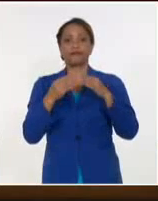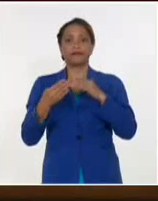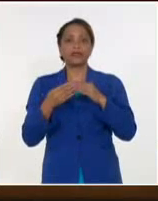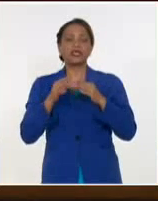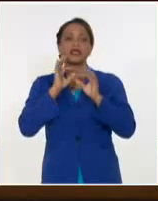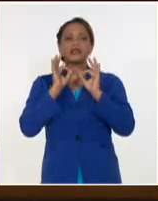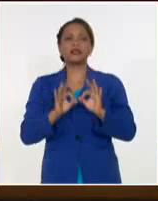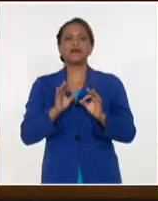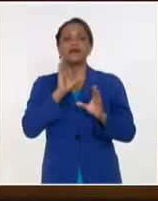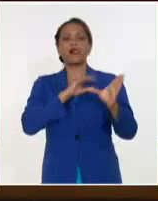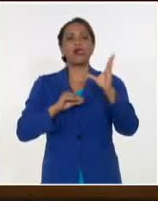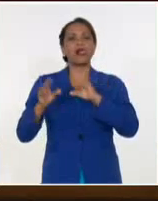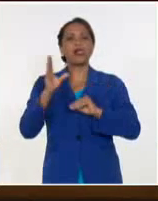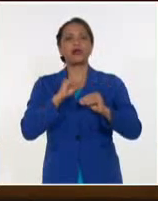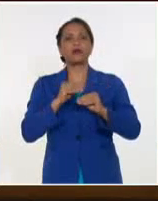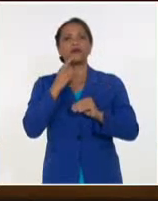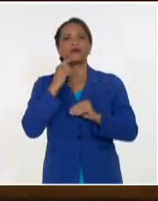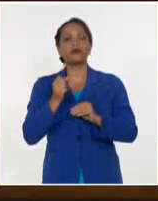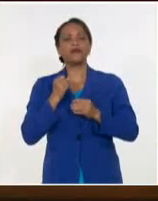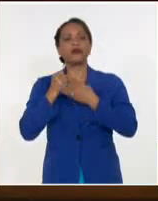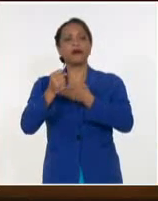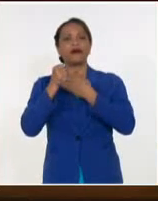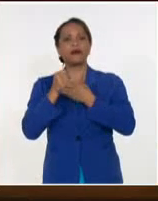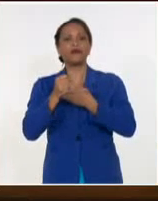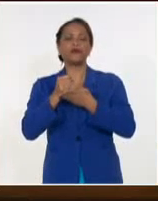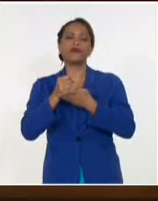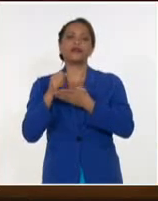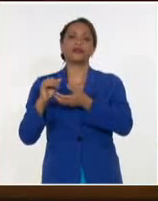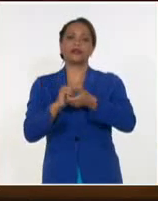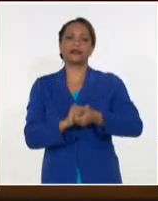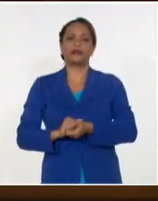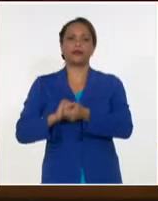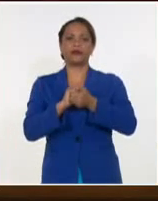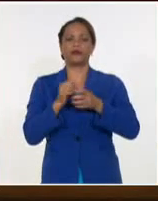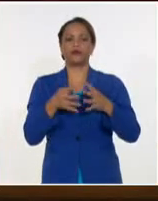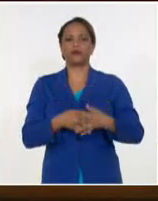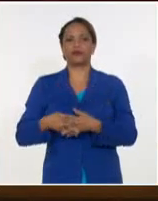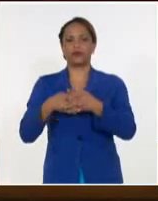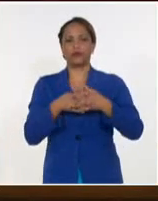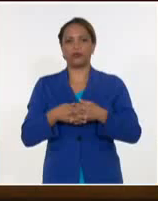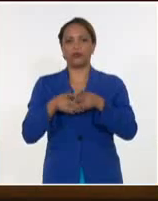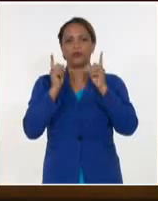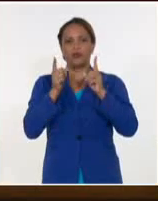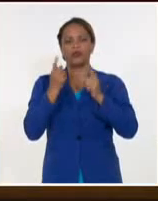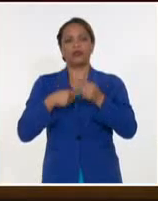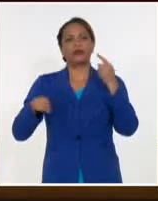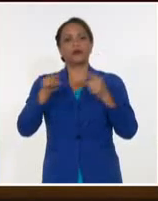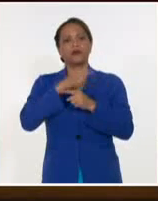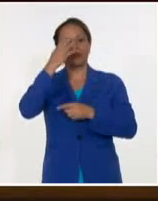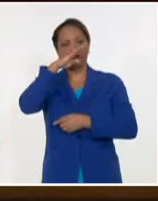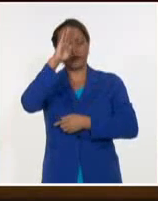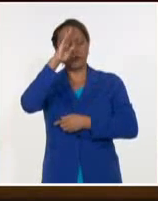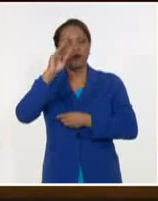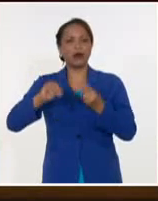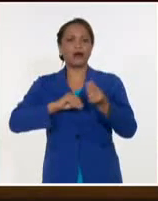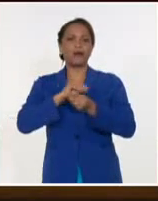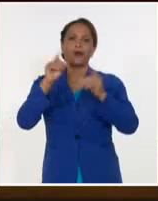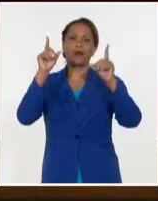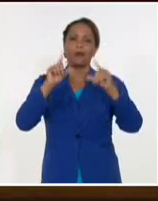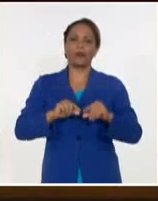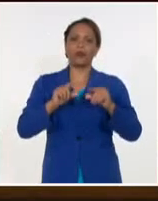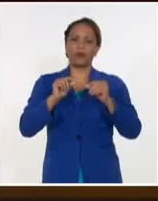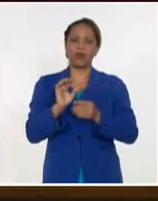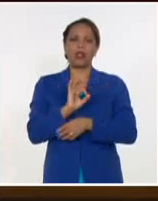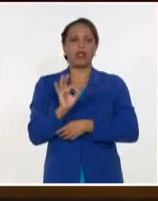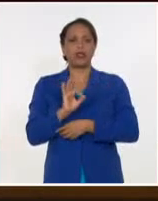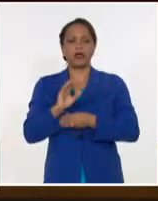cuentan con el respaldo del gobierno estadounidense, cuya política contra Cuba ha variado poco o casi